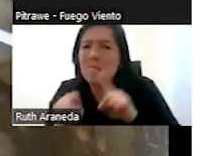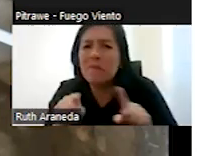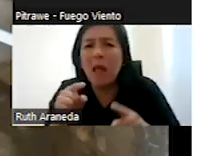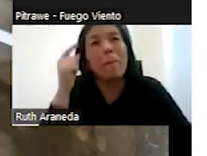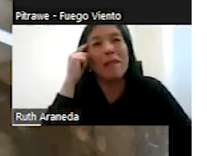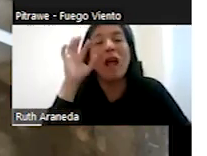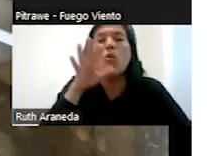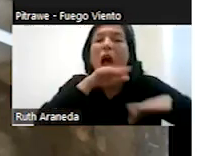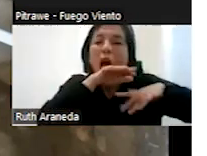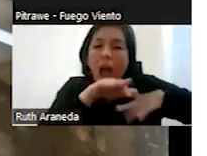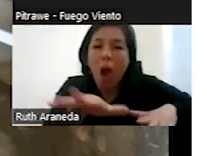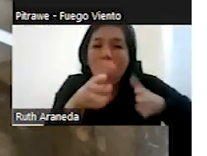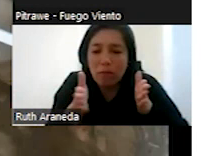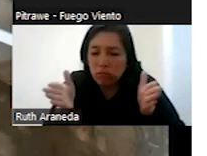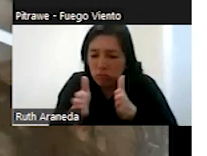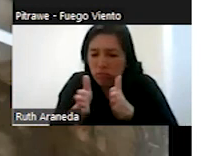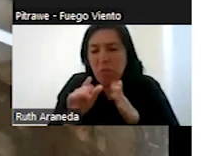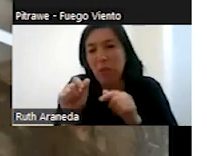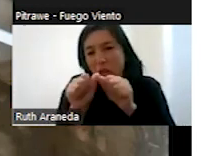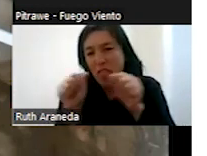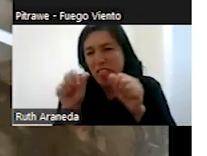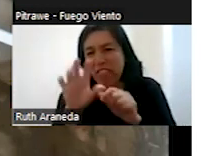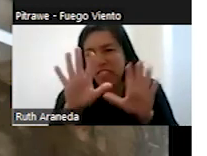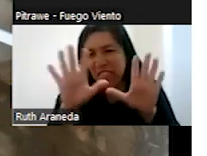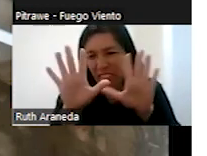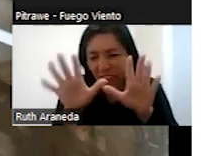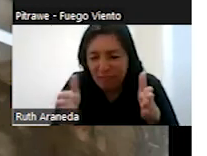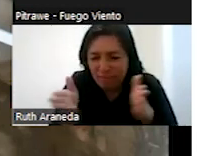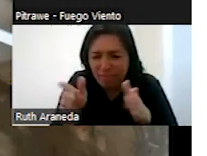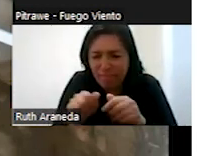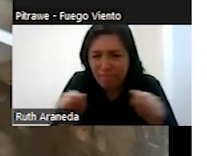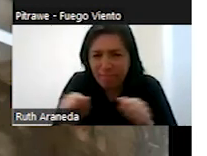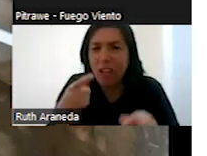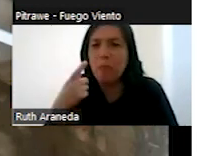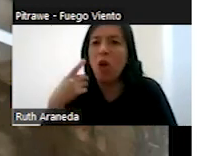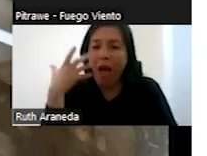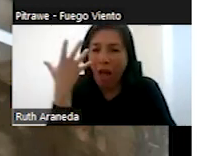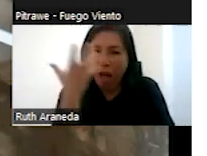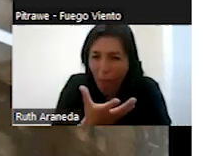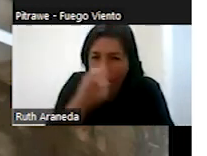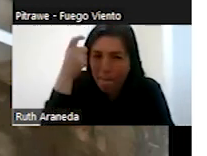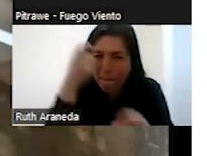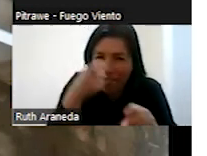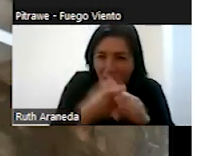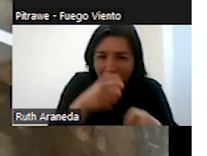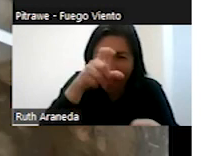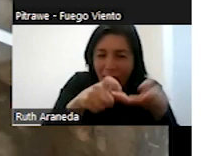líquido angosto, de 10 centímetros de ancho nomás, esos canales, de bolones, con tapa